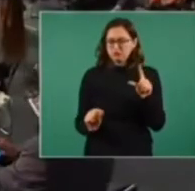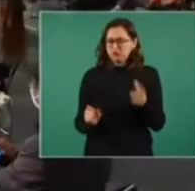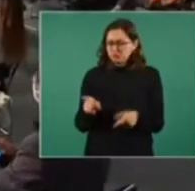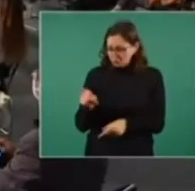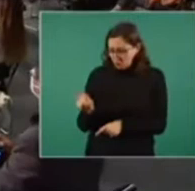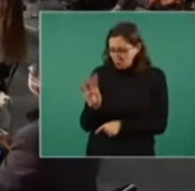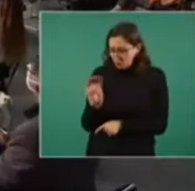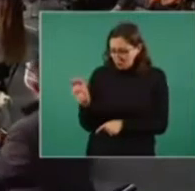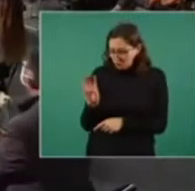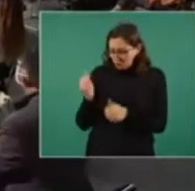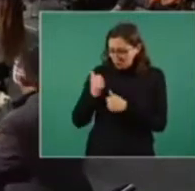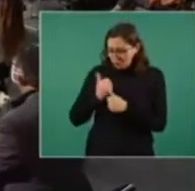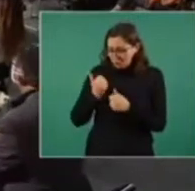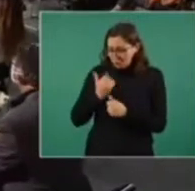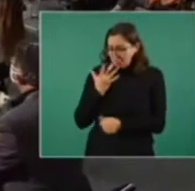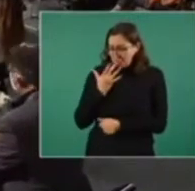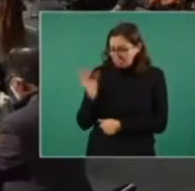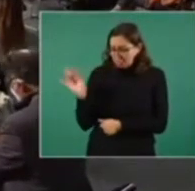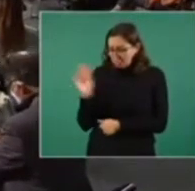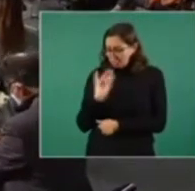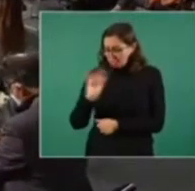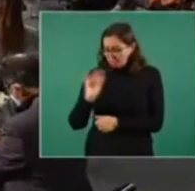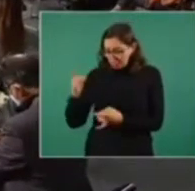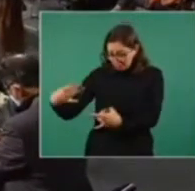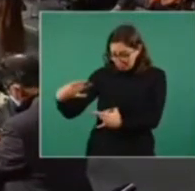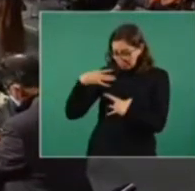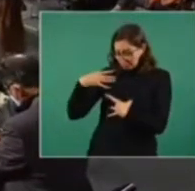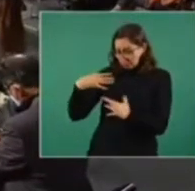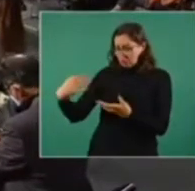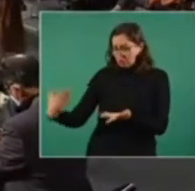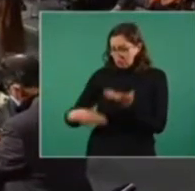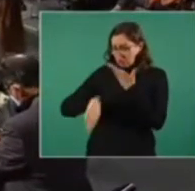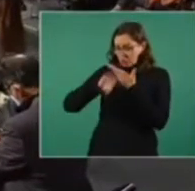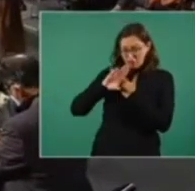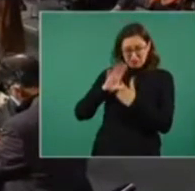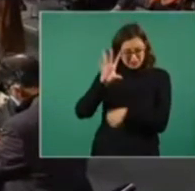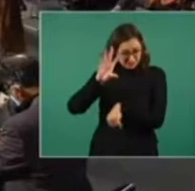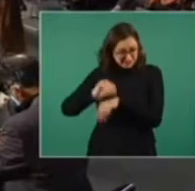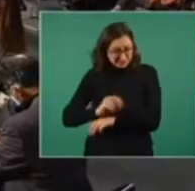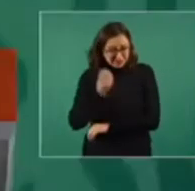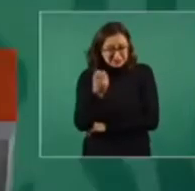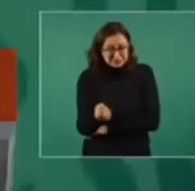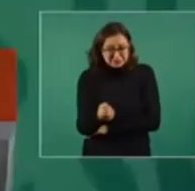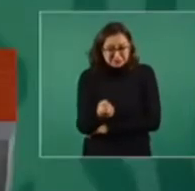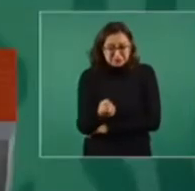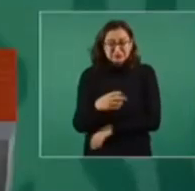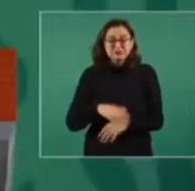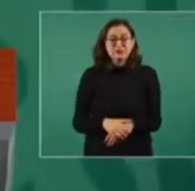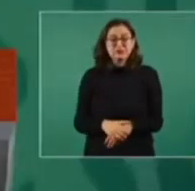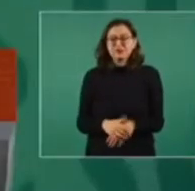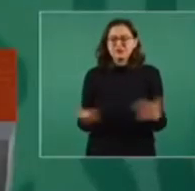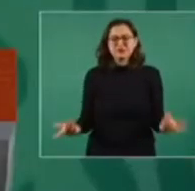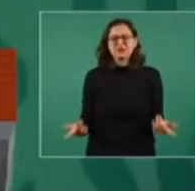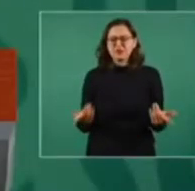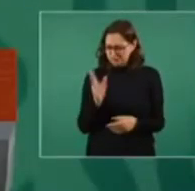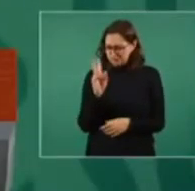despertarle la conciencia, para que el pueblo sepa quiénes son sus enemigos y quiénes son sus amigos.